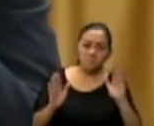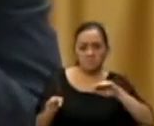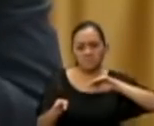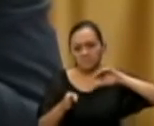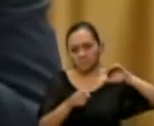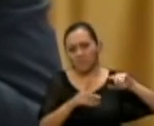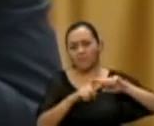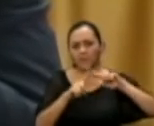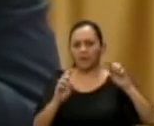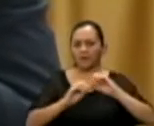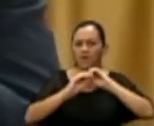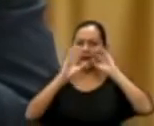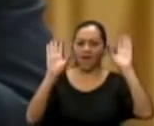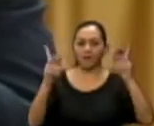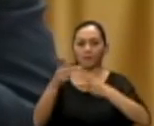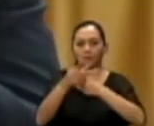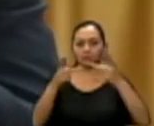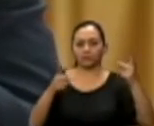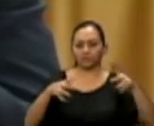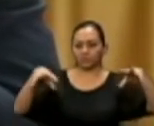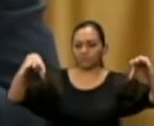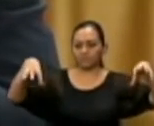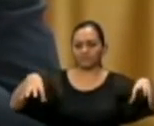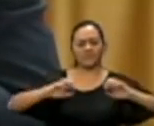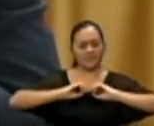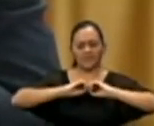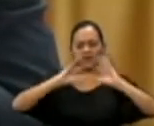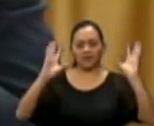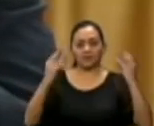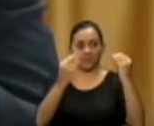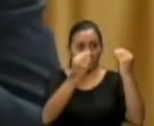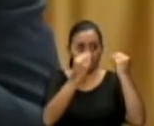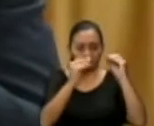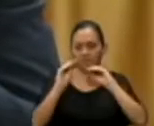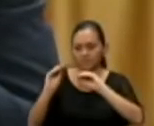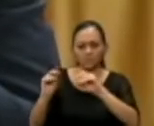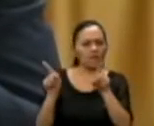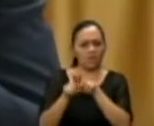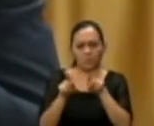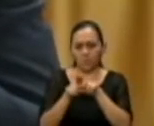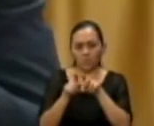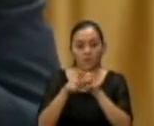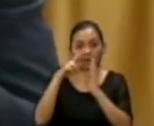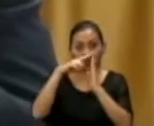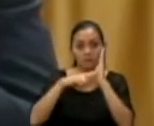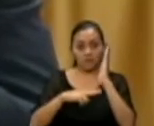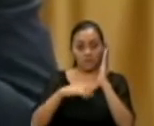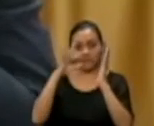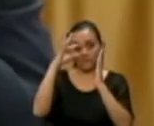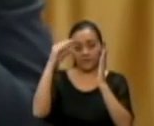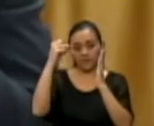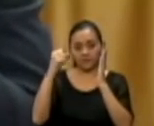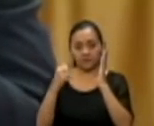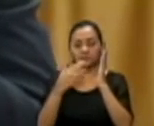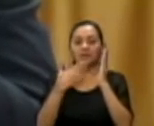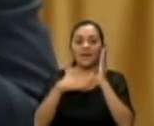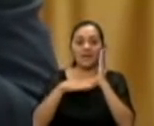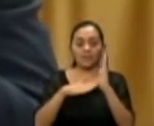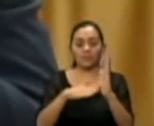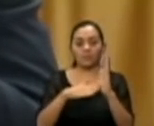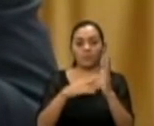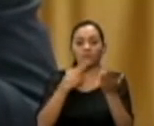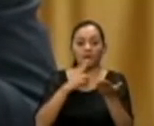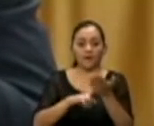también hay quedan claras enseñanzas no sé si no lea lo que está escribiendo el papá francisco por ejemplo en su exhortación